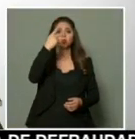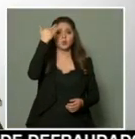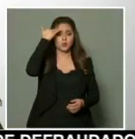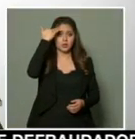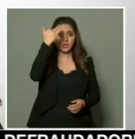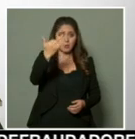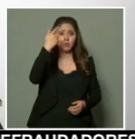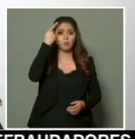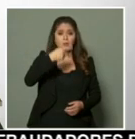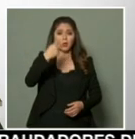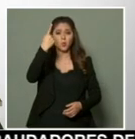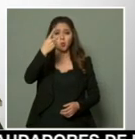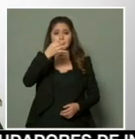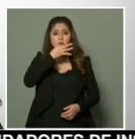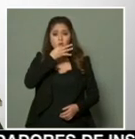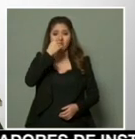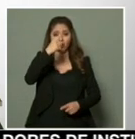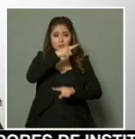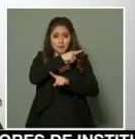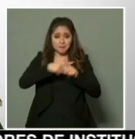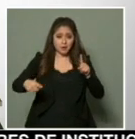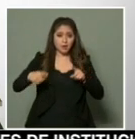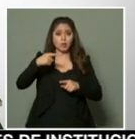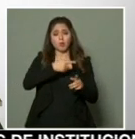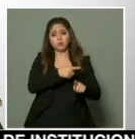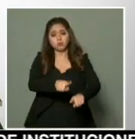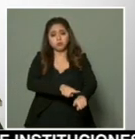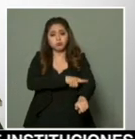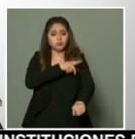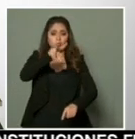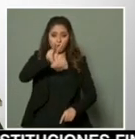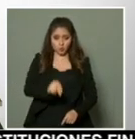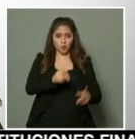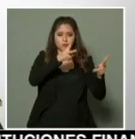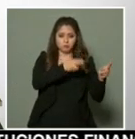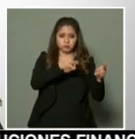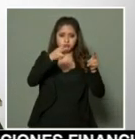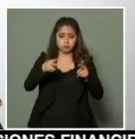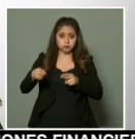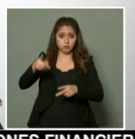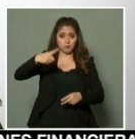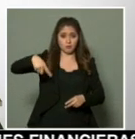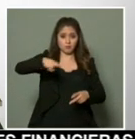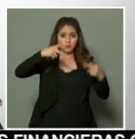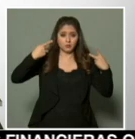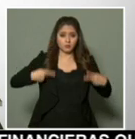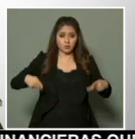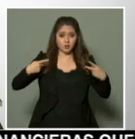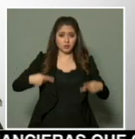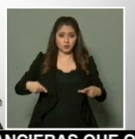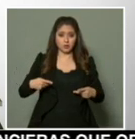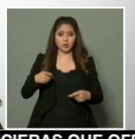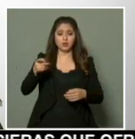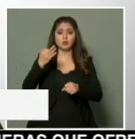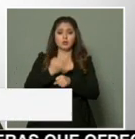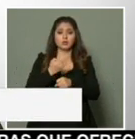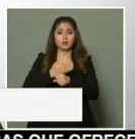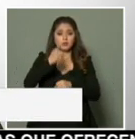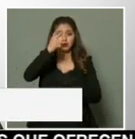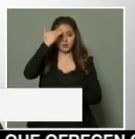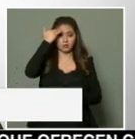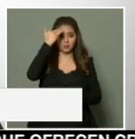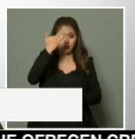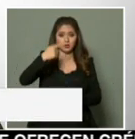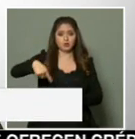de Iztapalapa en los próximos 3 años se dirigieron a los habitantes de esta demarcación para presentar sus propuestas y con ello